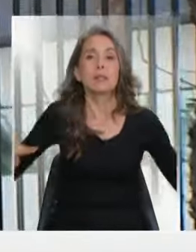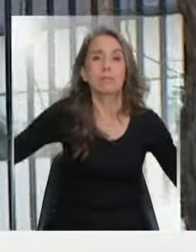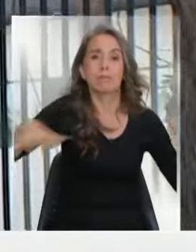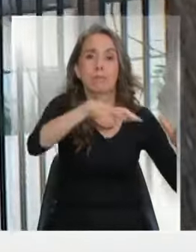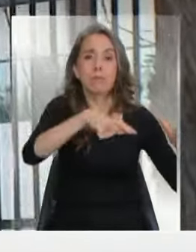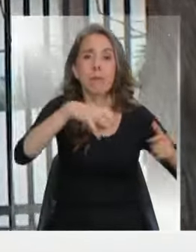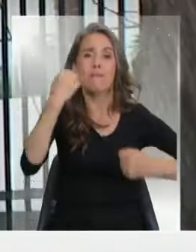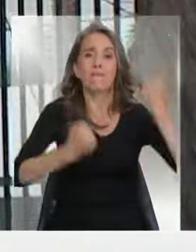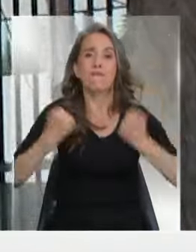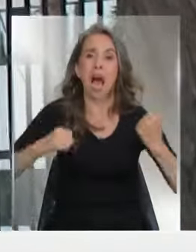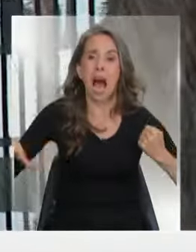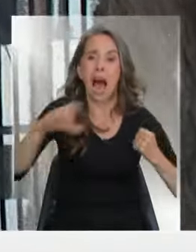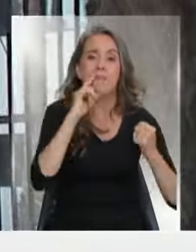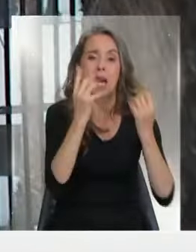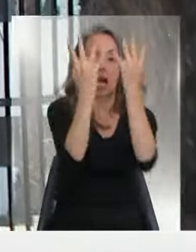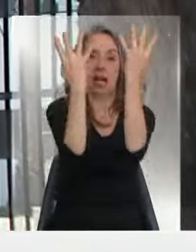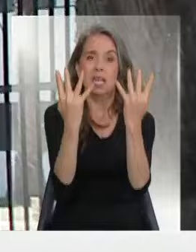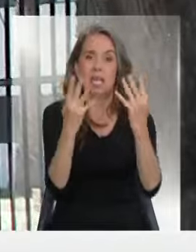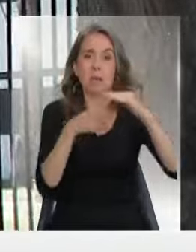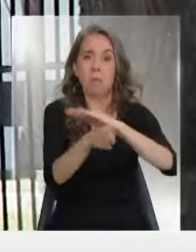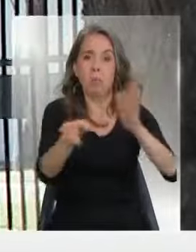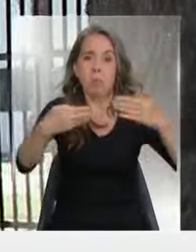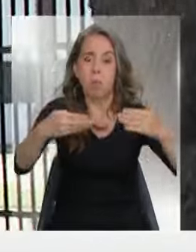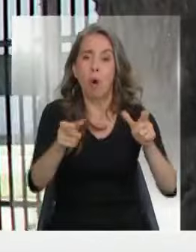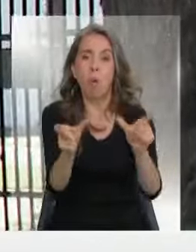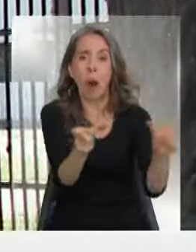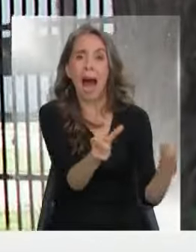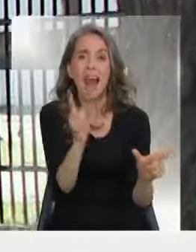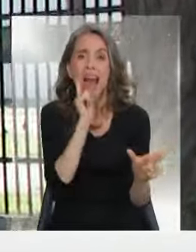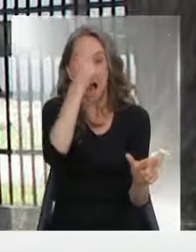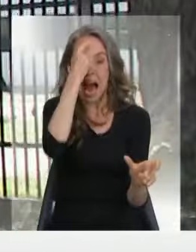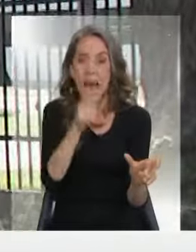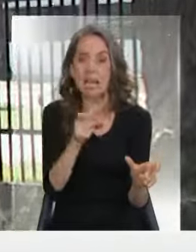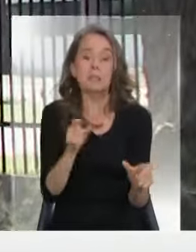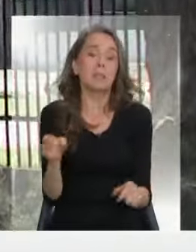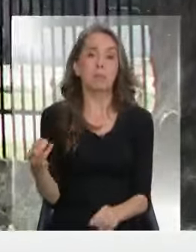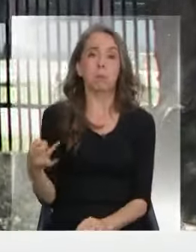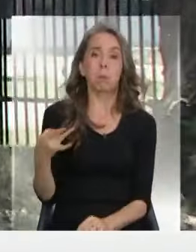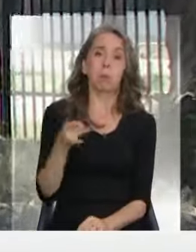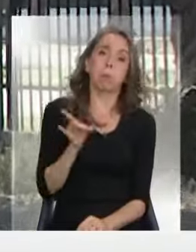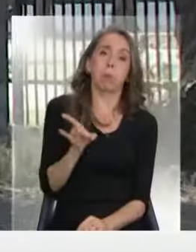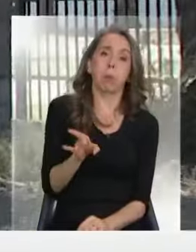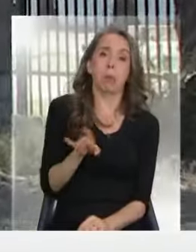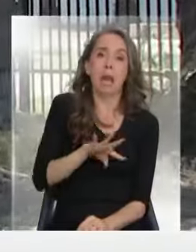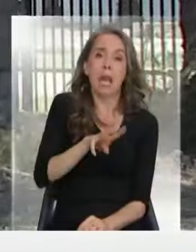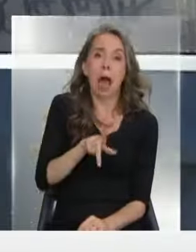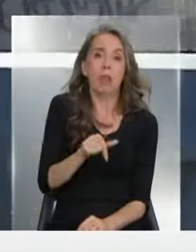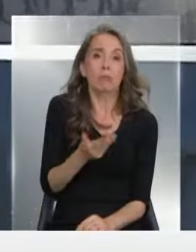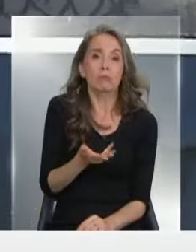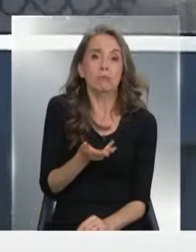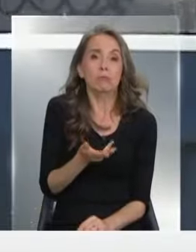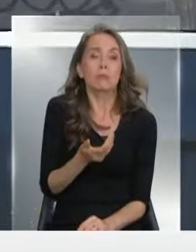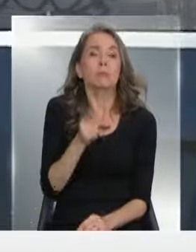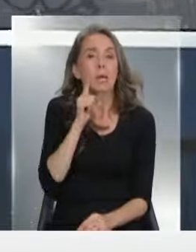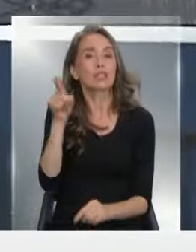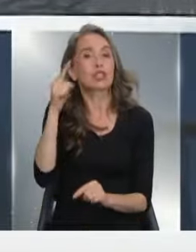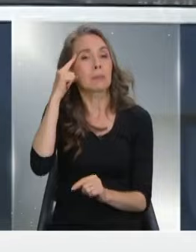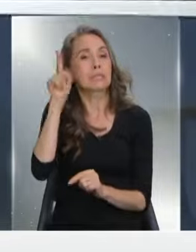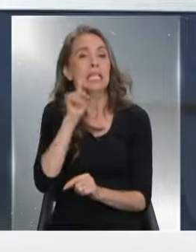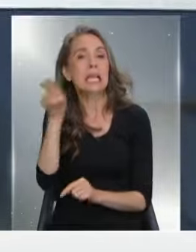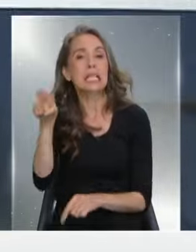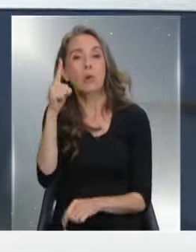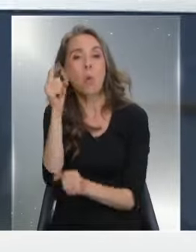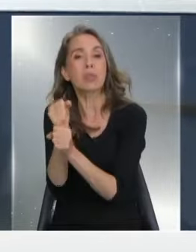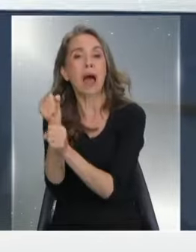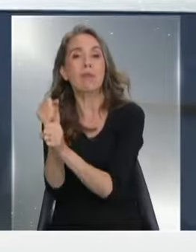con guardias, control de acceso y cámaras. Factores que claramente no fueron lo suficientemente disuasivos para evitar el robo.